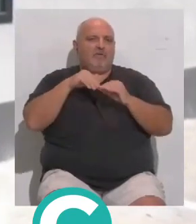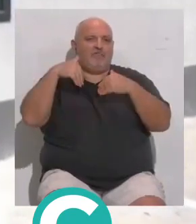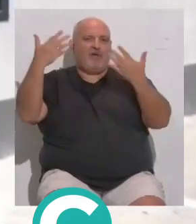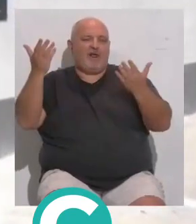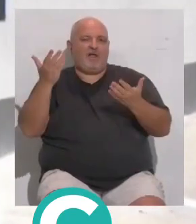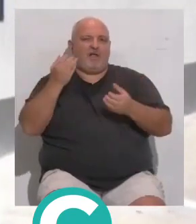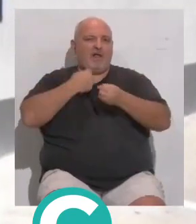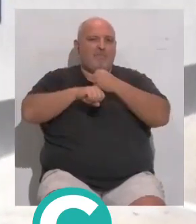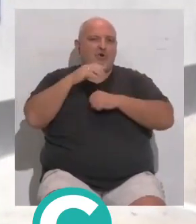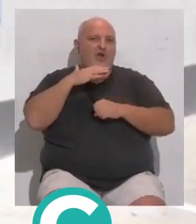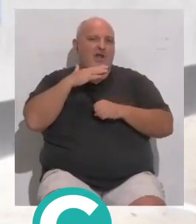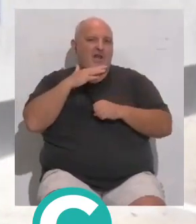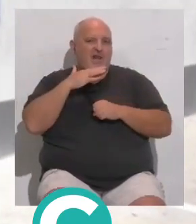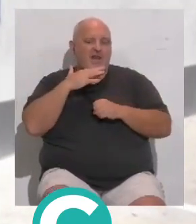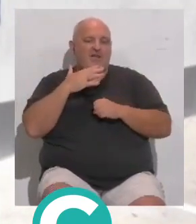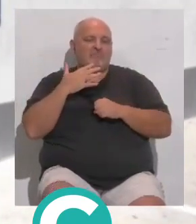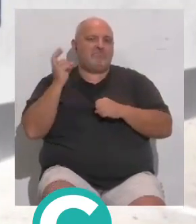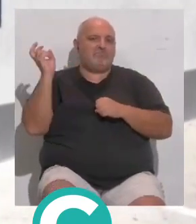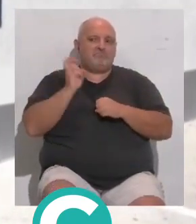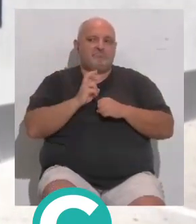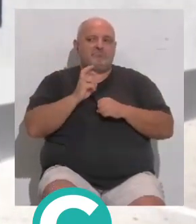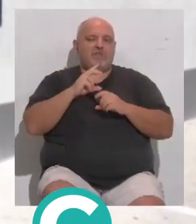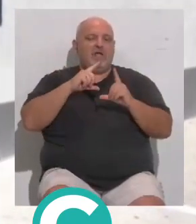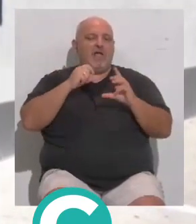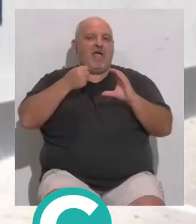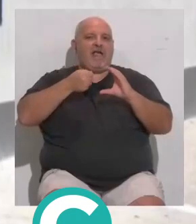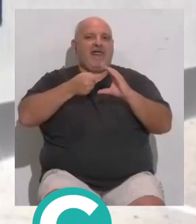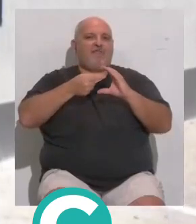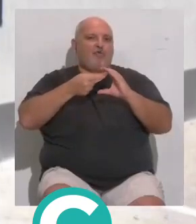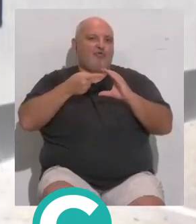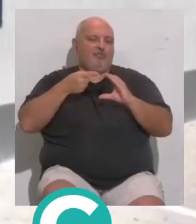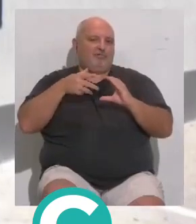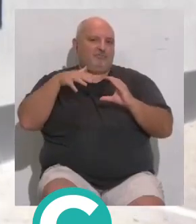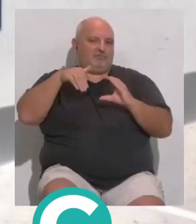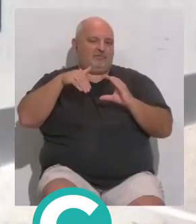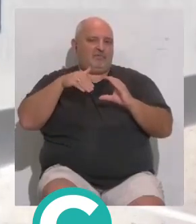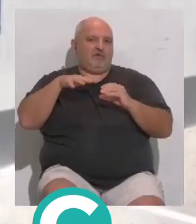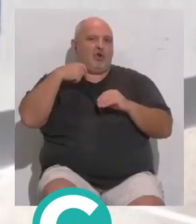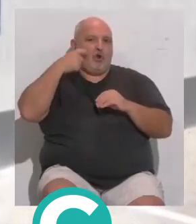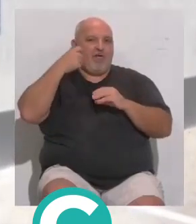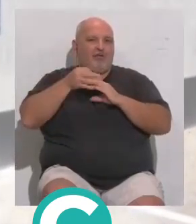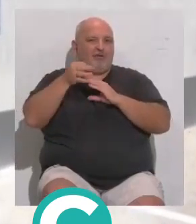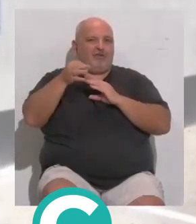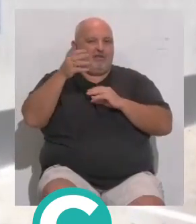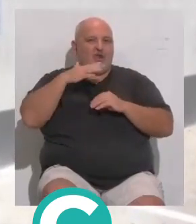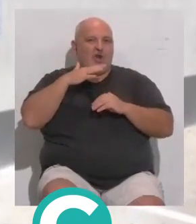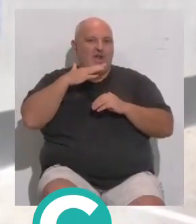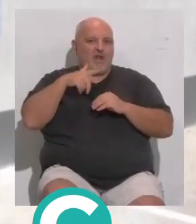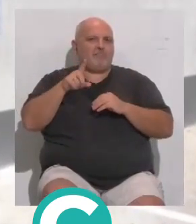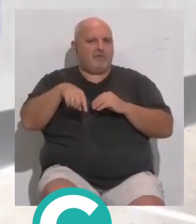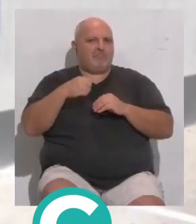estamos en el campo, en Conil, pues vamos al Carrefour del Colorado, que está muy bien también,